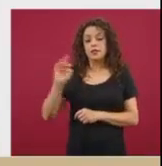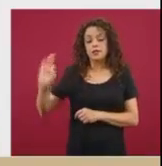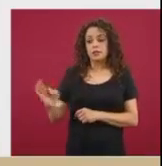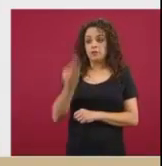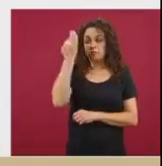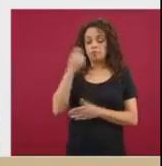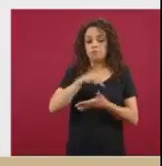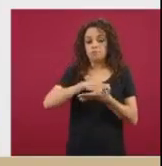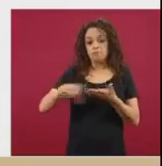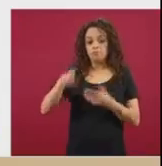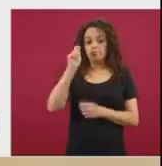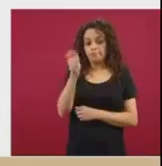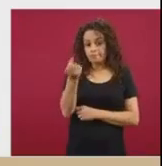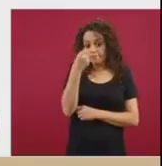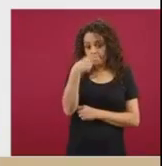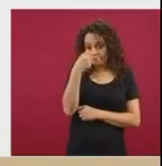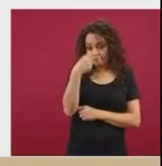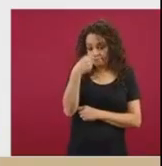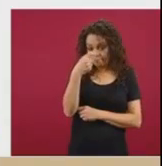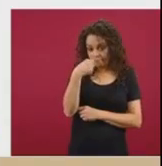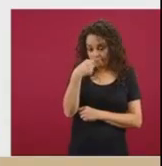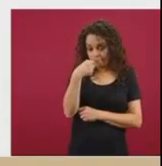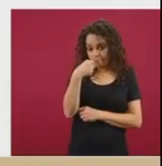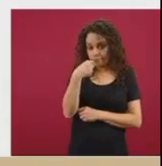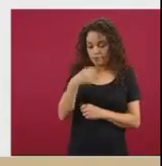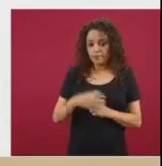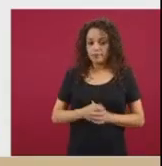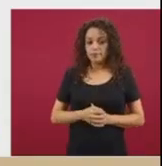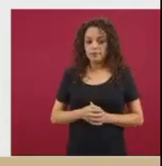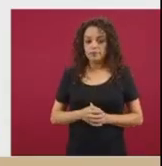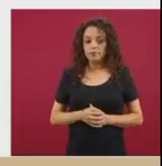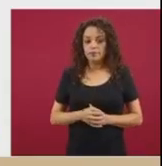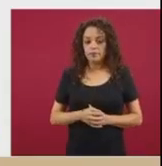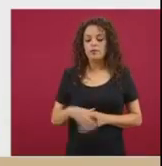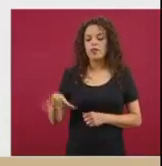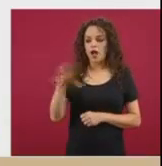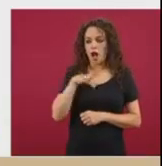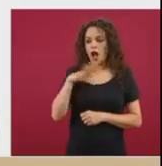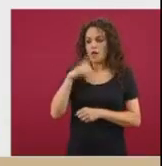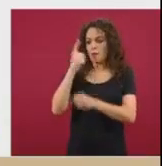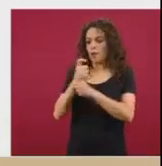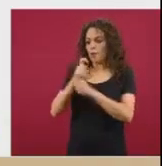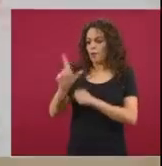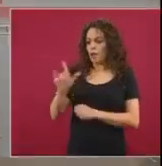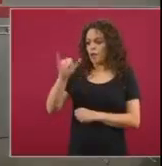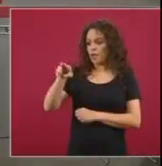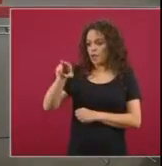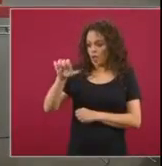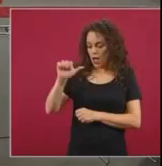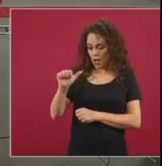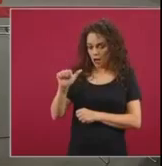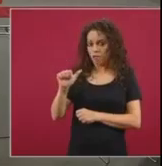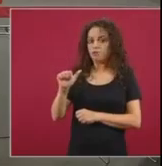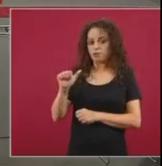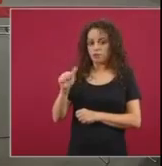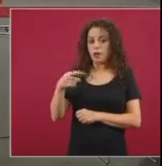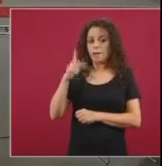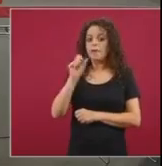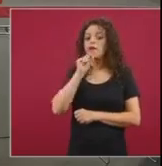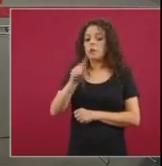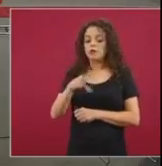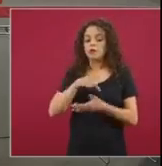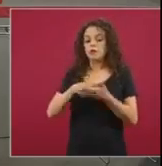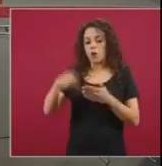fármacos de primera línea, pero bueno, las hay, pocas veces, pero las llega a ver. Entonces tenemos medicamento para estos, compramos también para estados